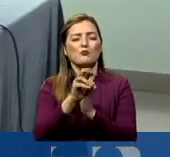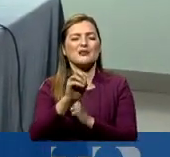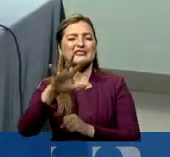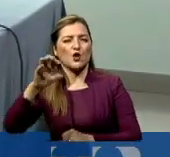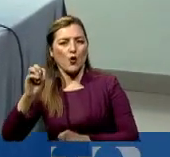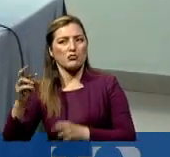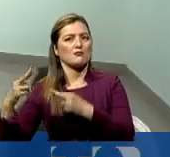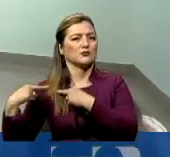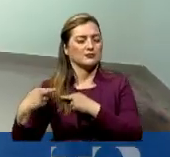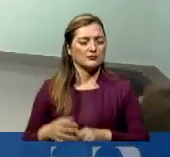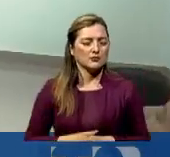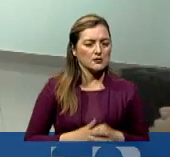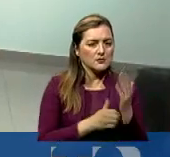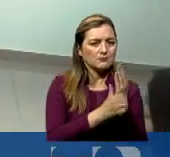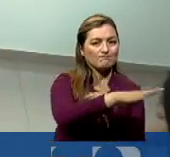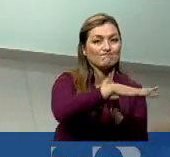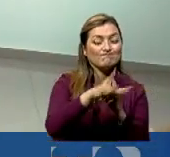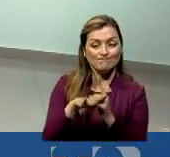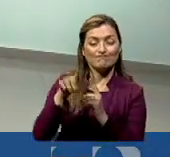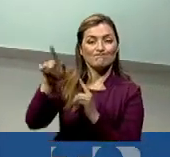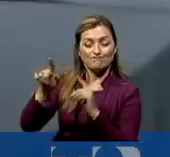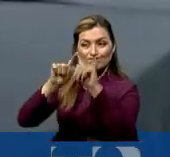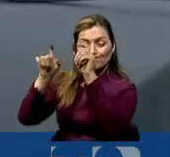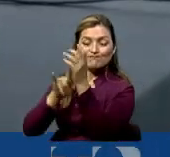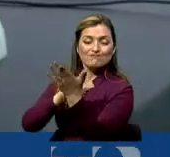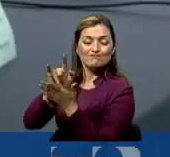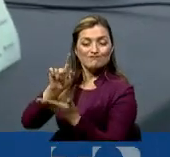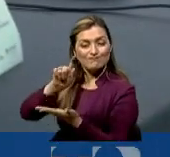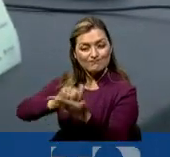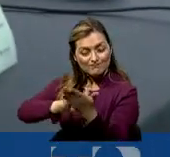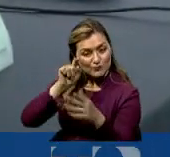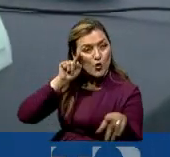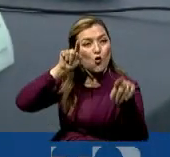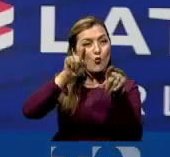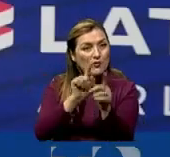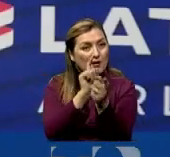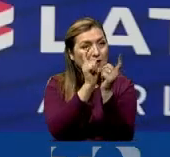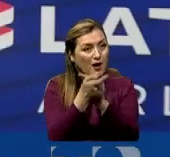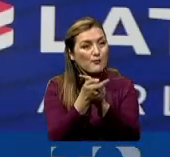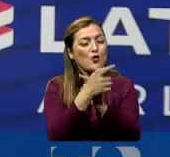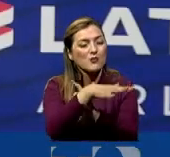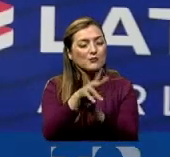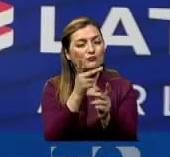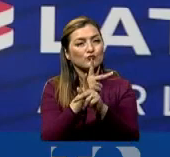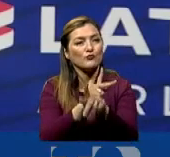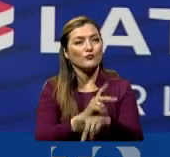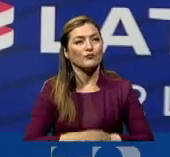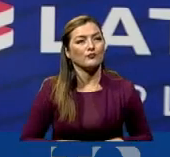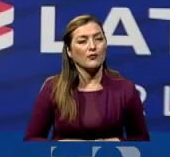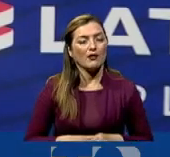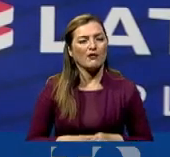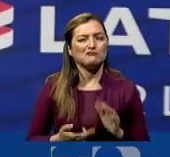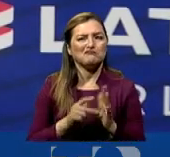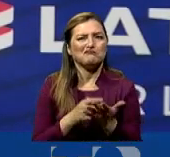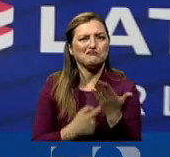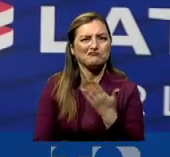al Ministerio de Ambiente firmaron un acuerdo por la sostenibilidad en el marco de la transición ecológica. Y entonces para nosotros la transición ecológica